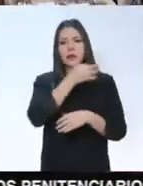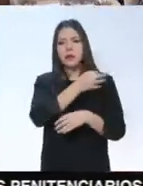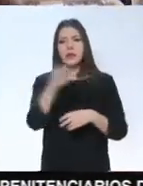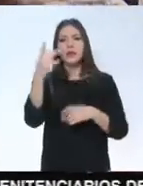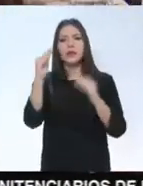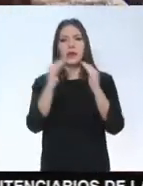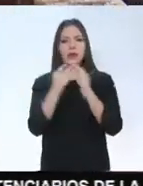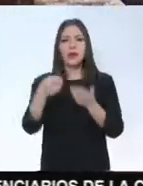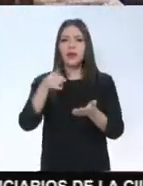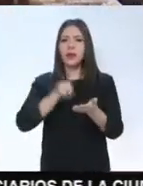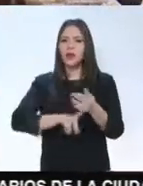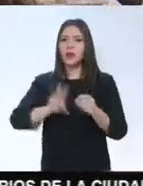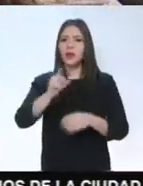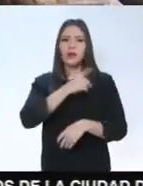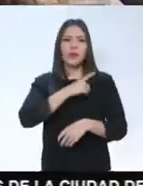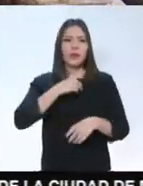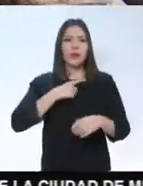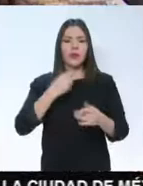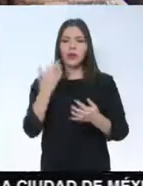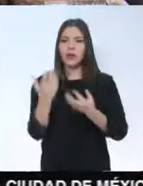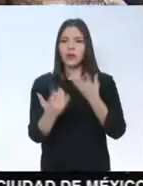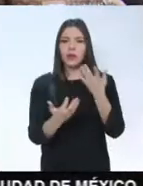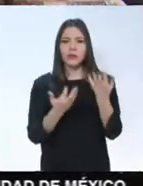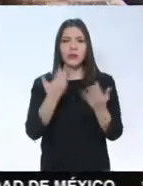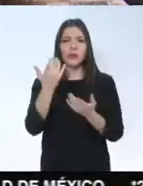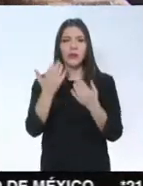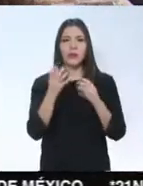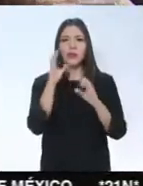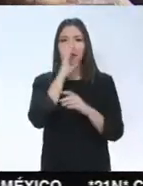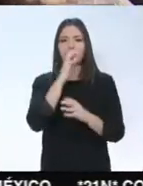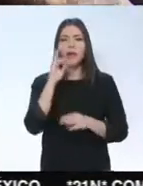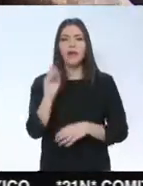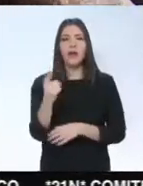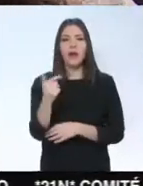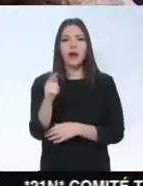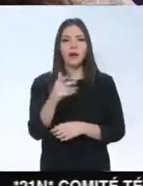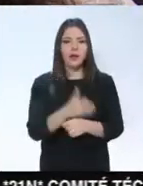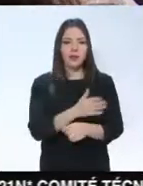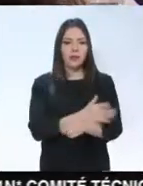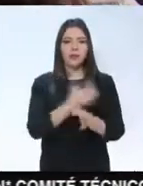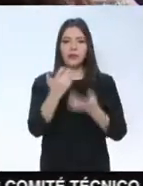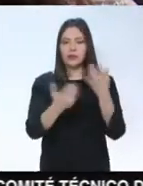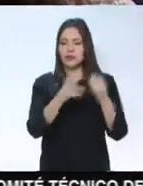sus viviendas, que no vaya a dejar a los niños solos en